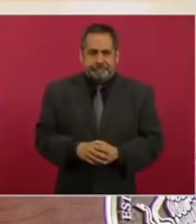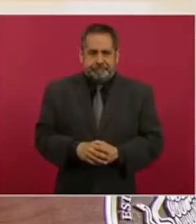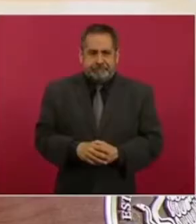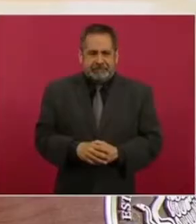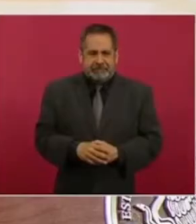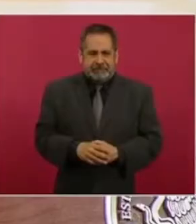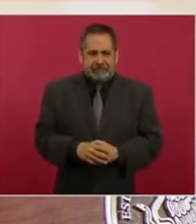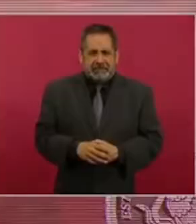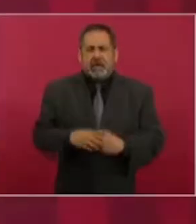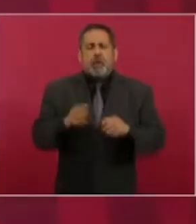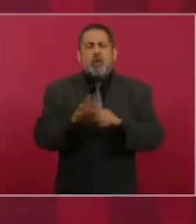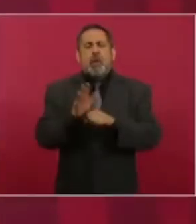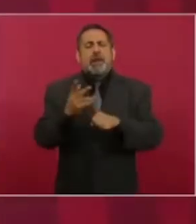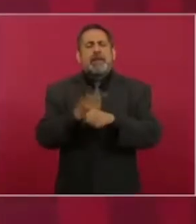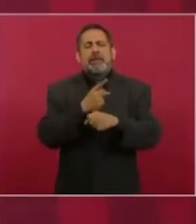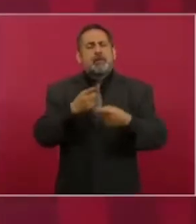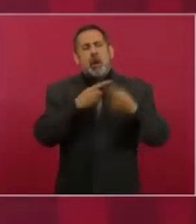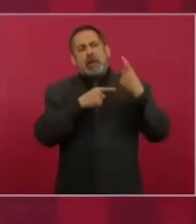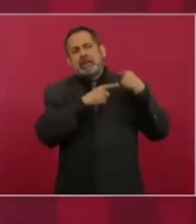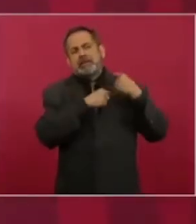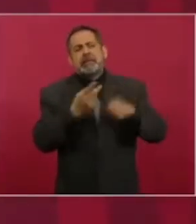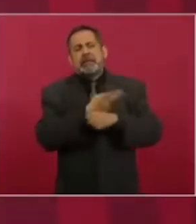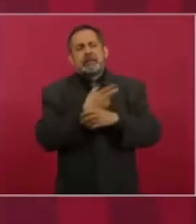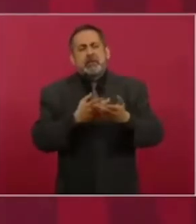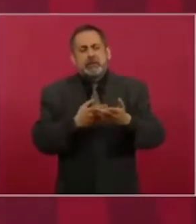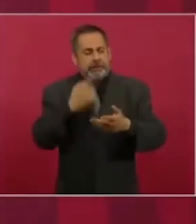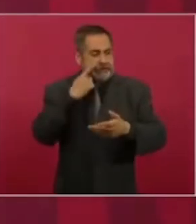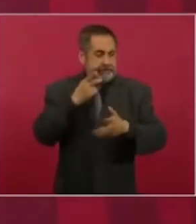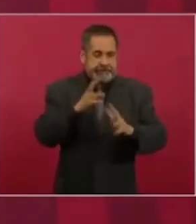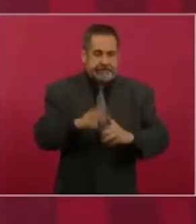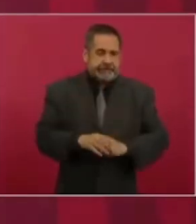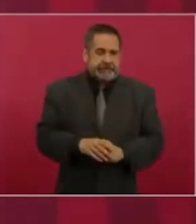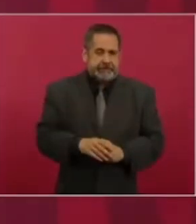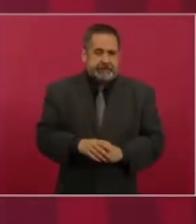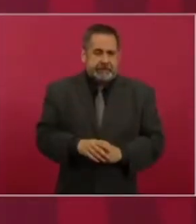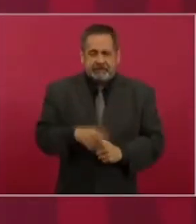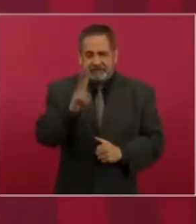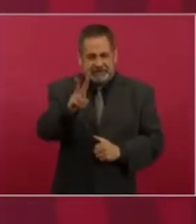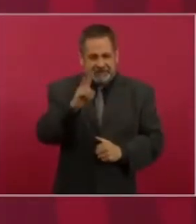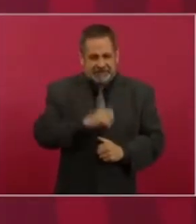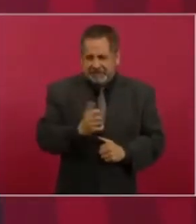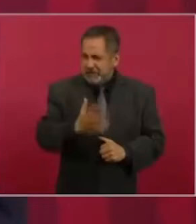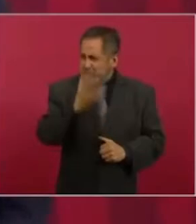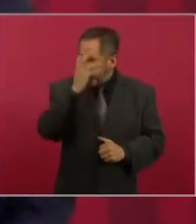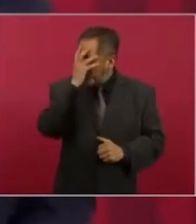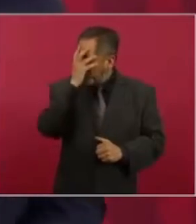¿Y qué era lo de antes? Bueno, la